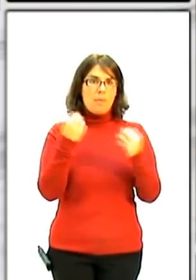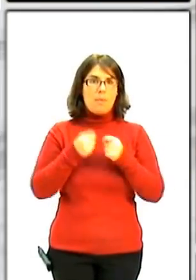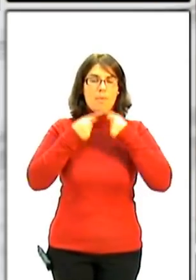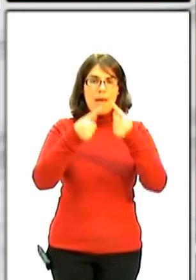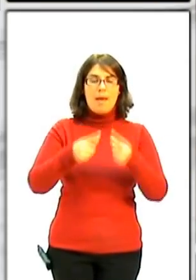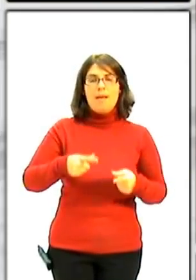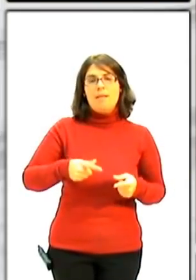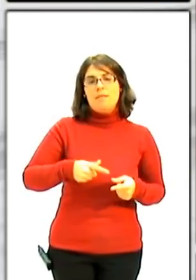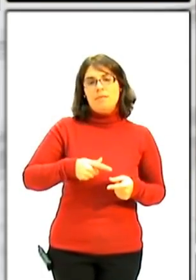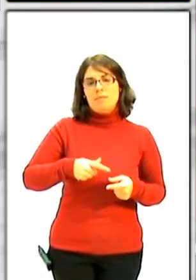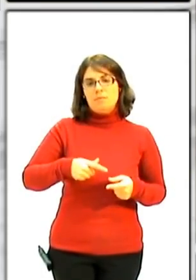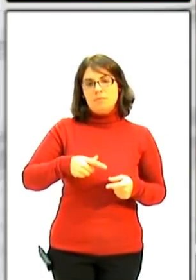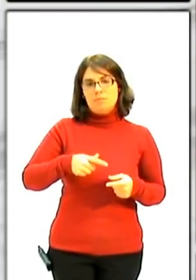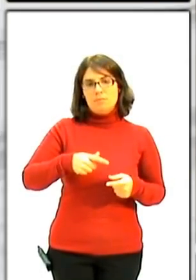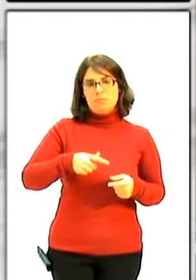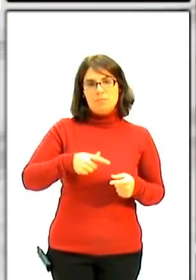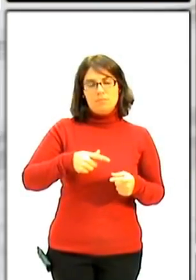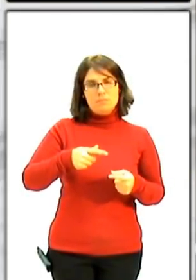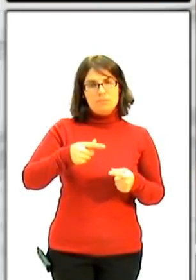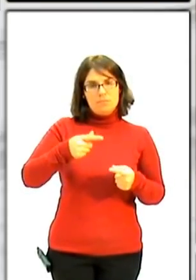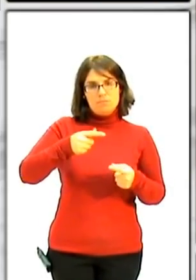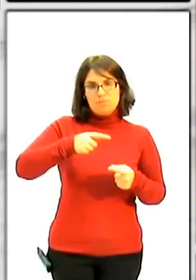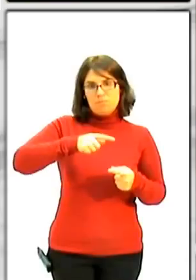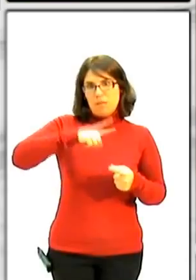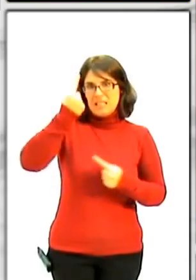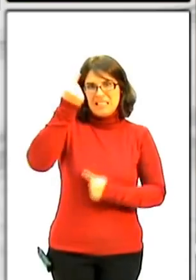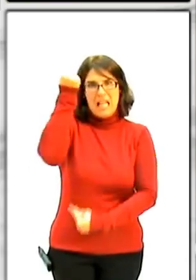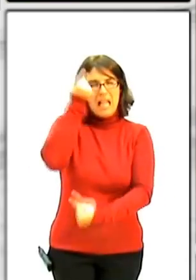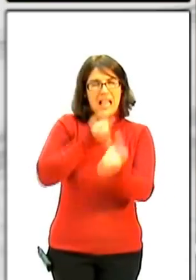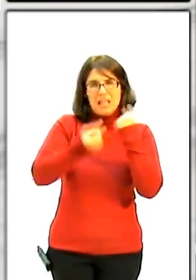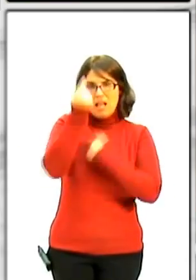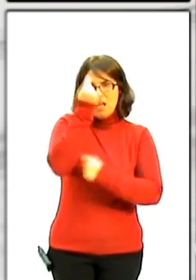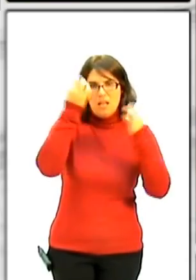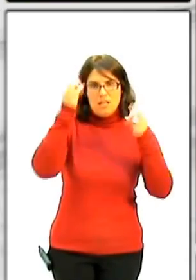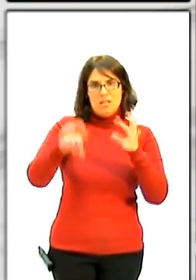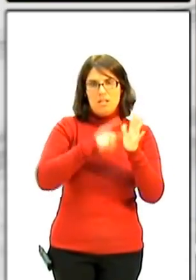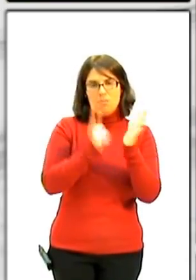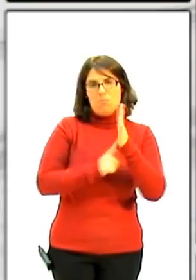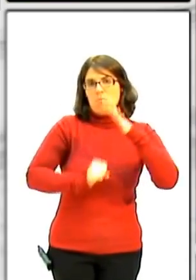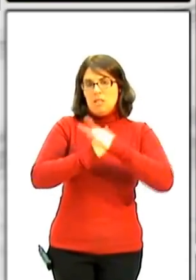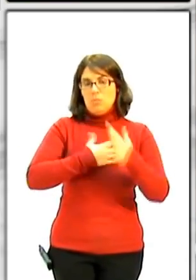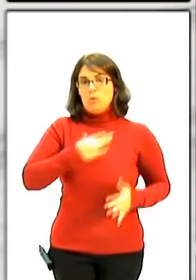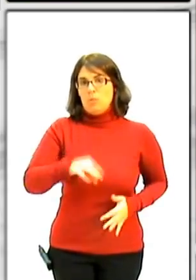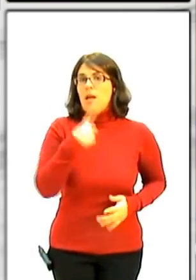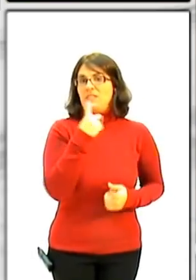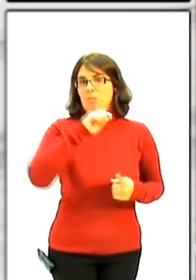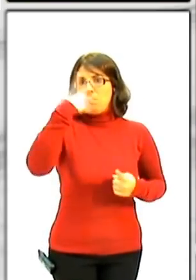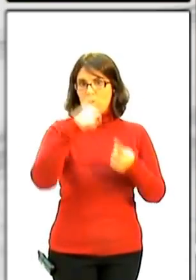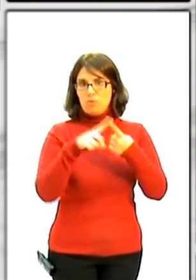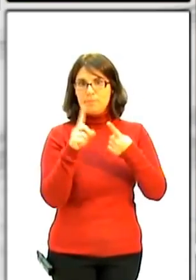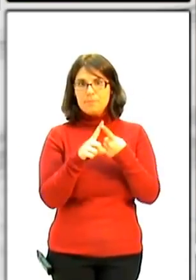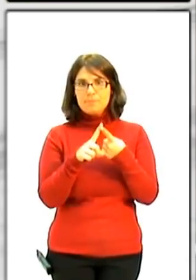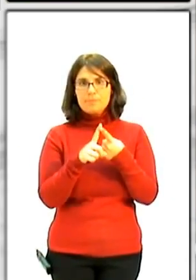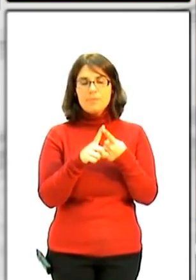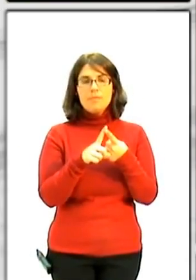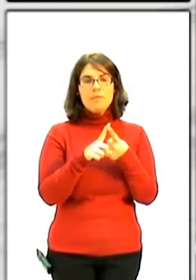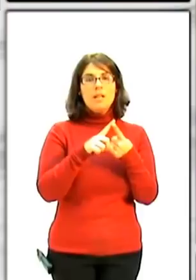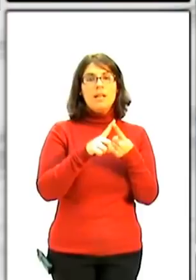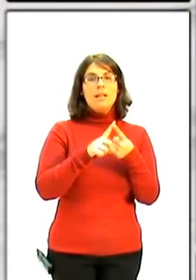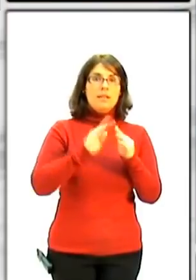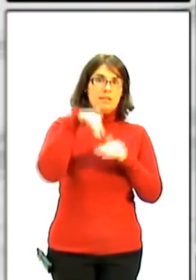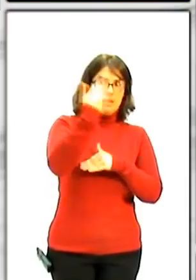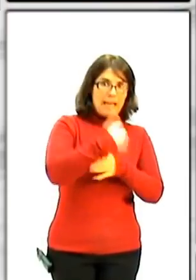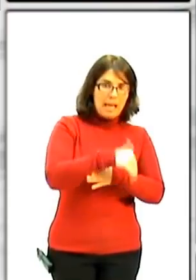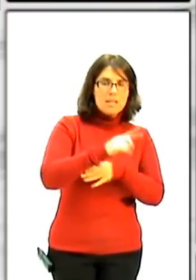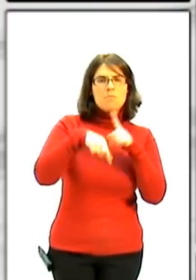enriquezca al mayor nivel posible, ¿no? Eso, evidentemente, también va con los interiores, ¿no? Pero